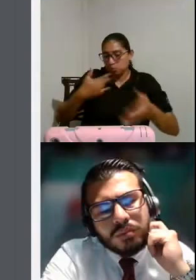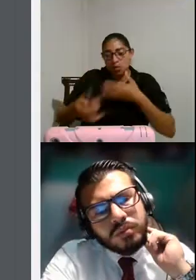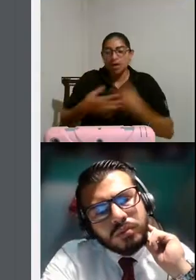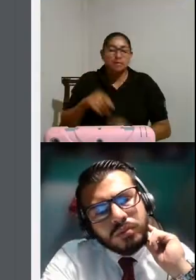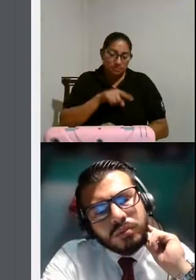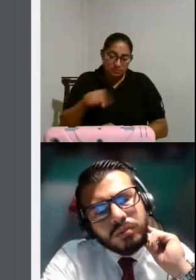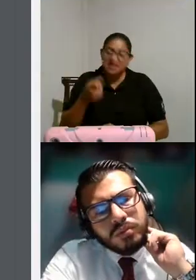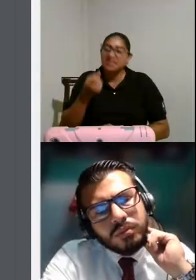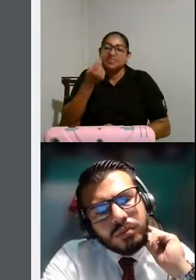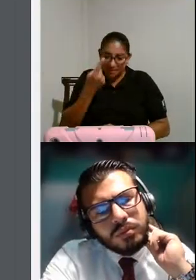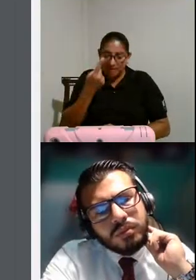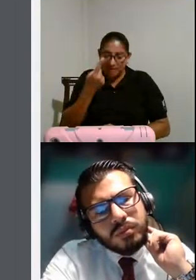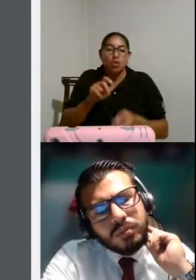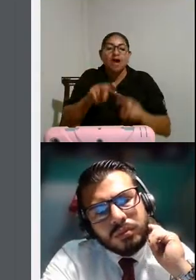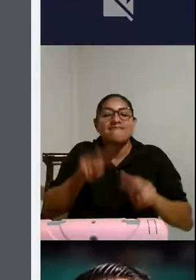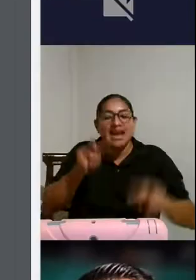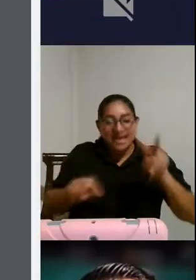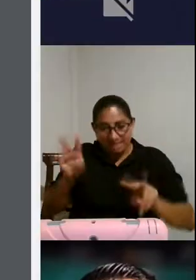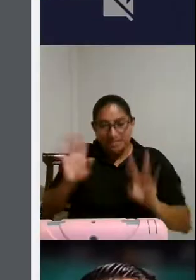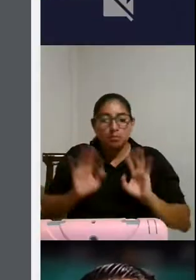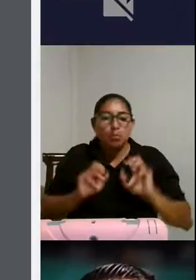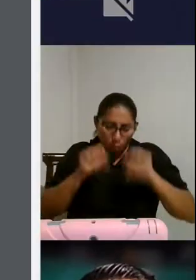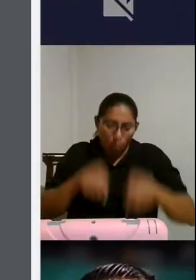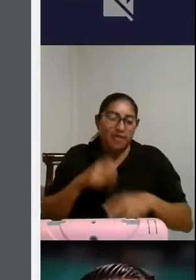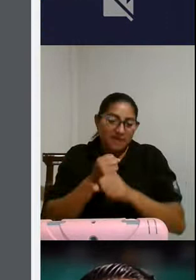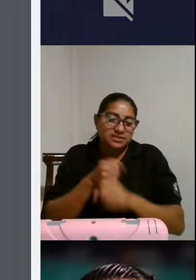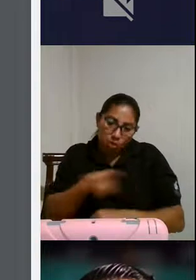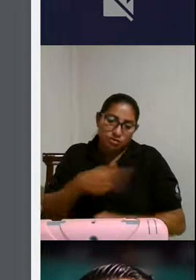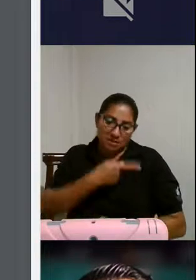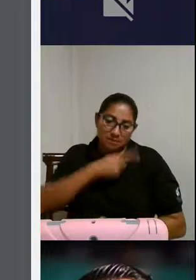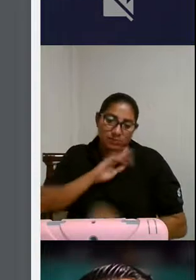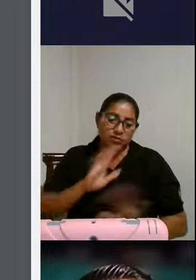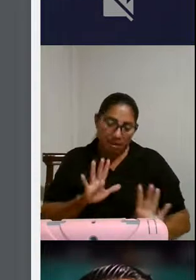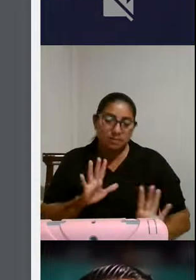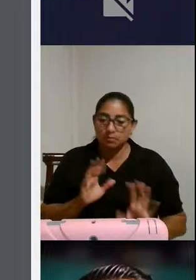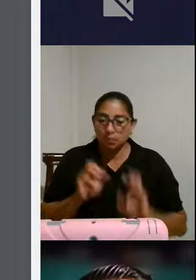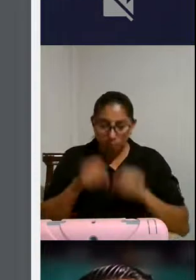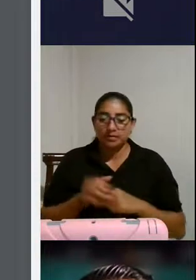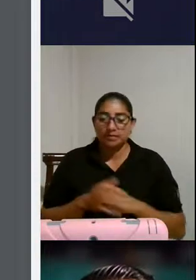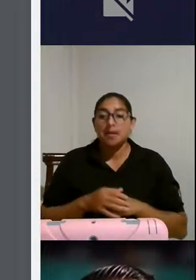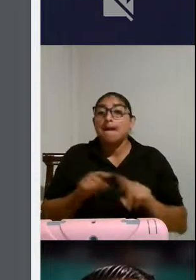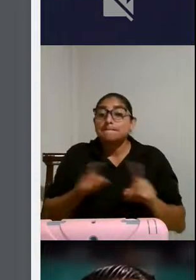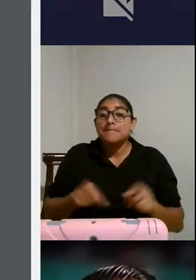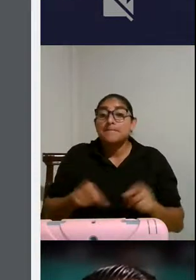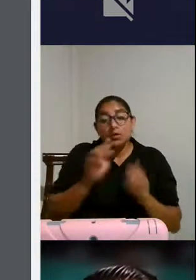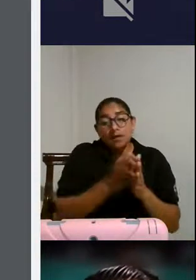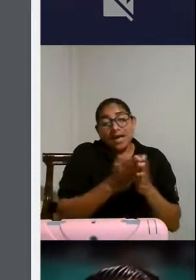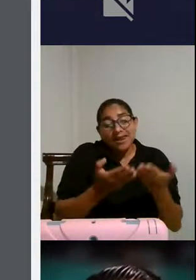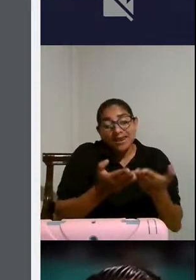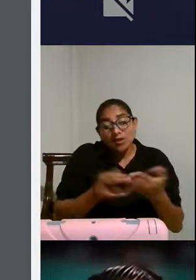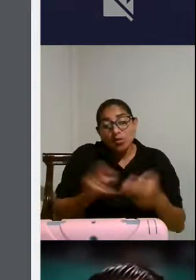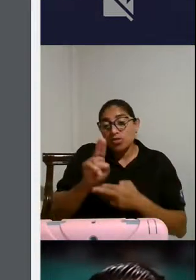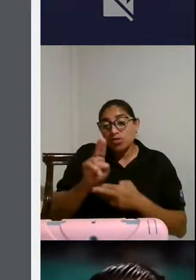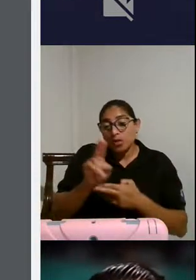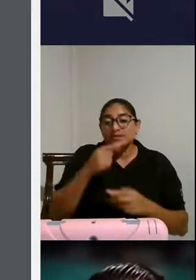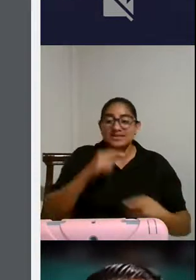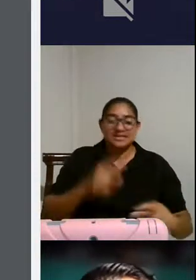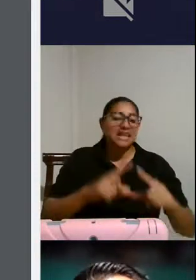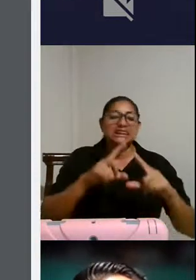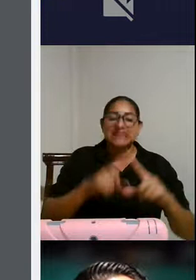hay una variación, ¿de acuerdo? El texto aquí de la UNED nos está dando delta X, que es válido